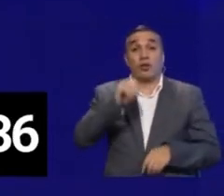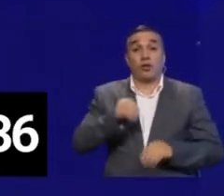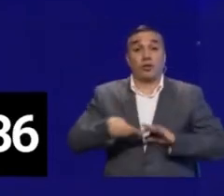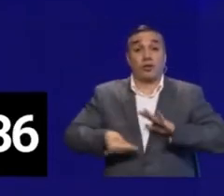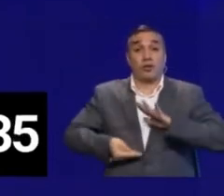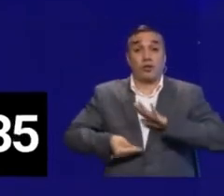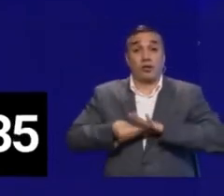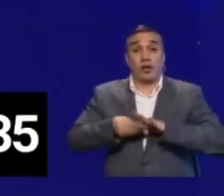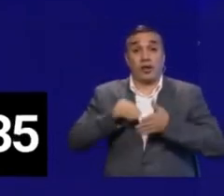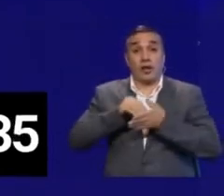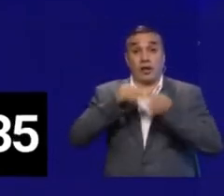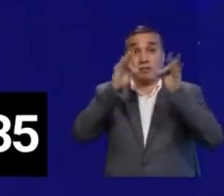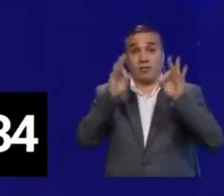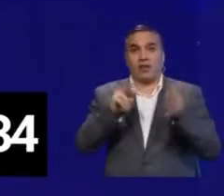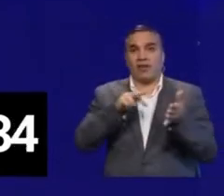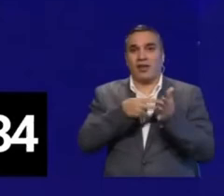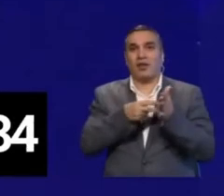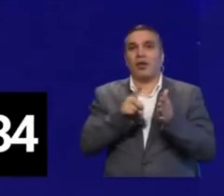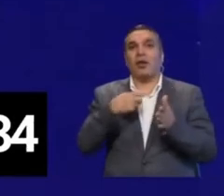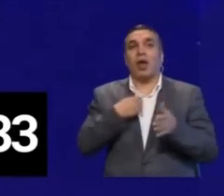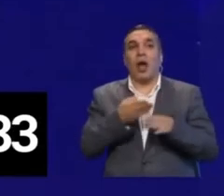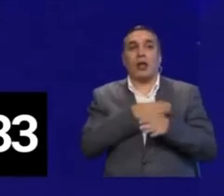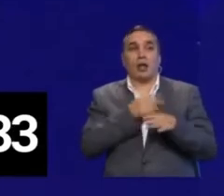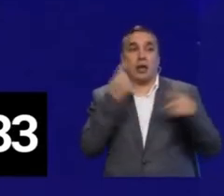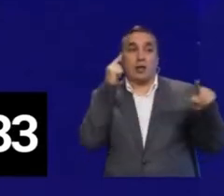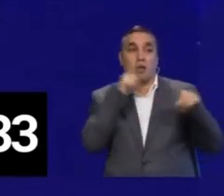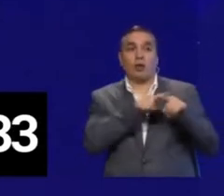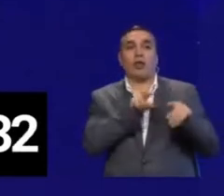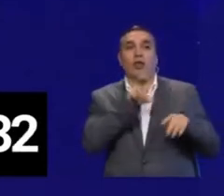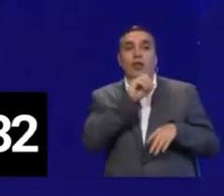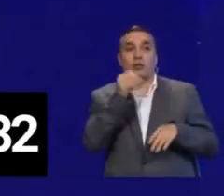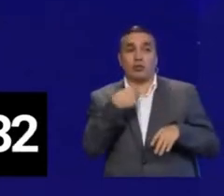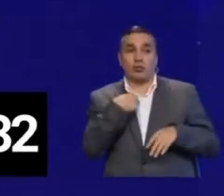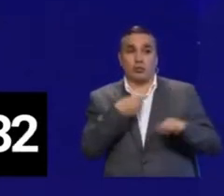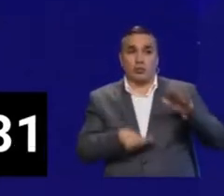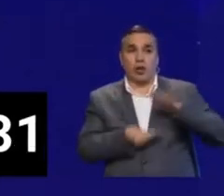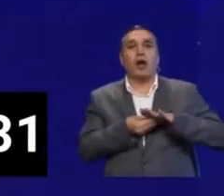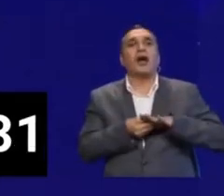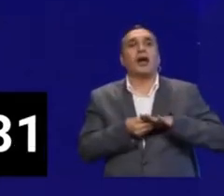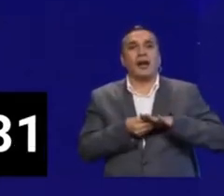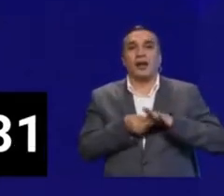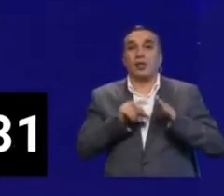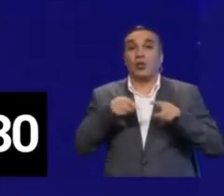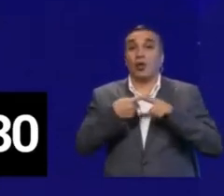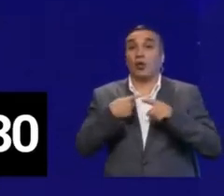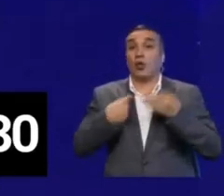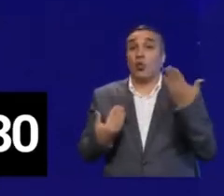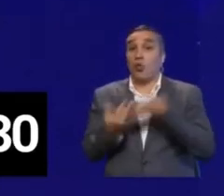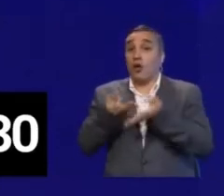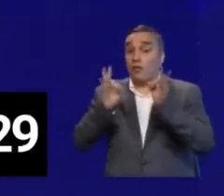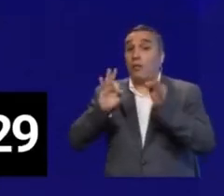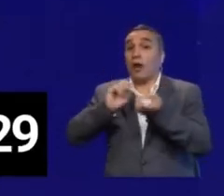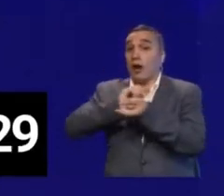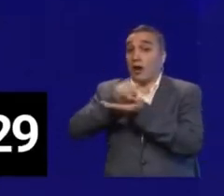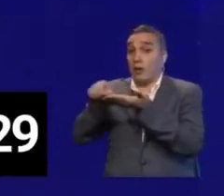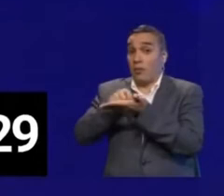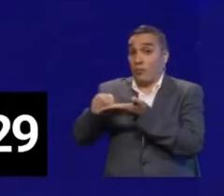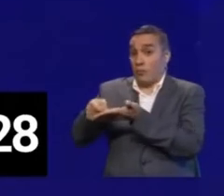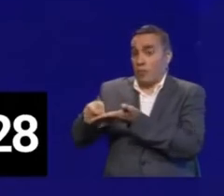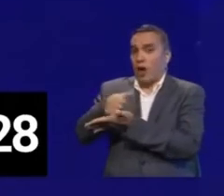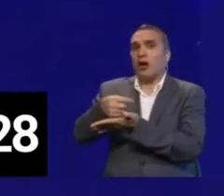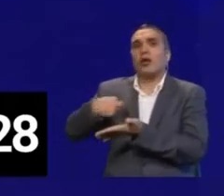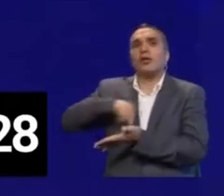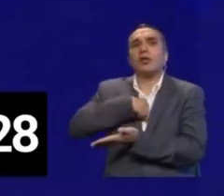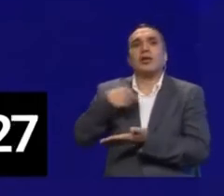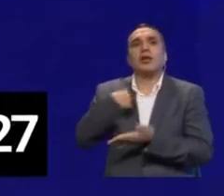en el presupuesto, en 30 mil millones de dólares aproximadamente del presupuesto general del Estado, tendremos nosotros